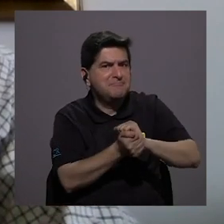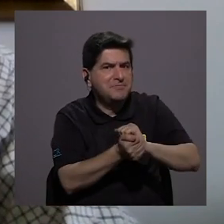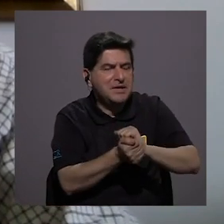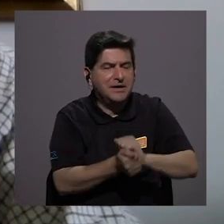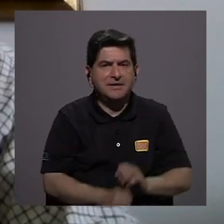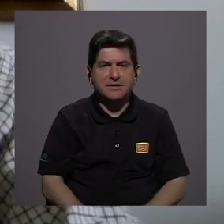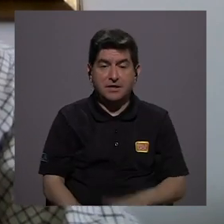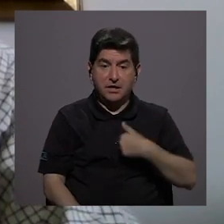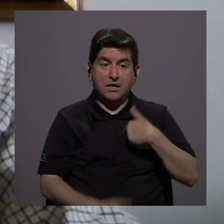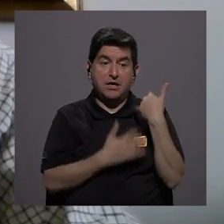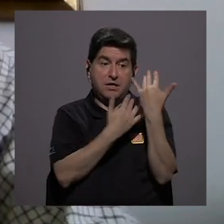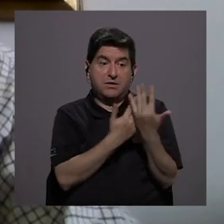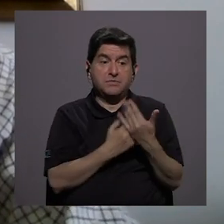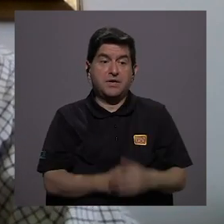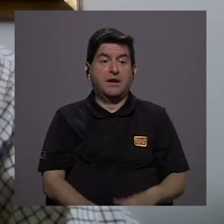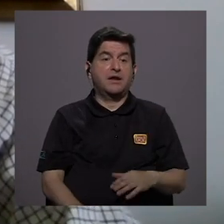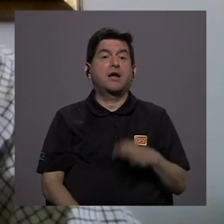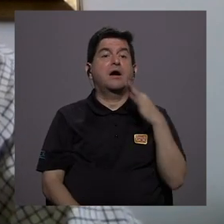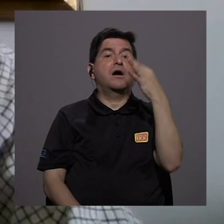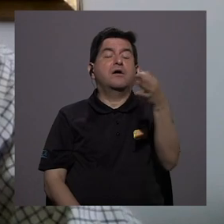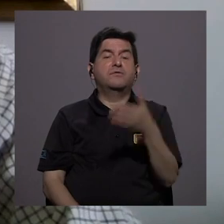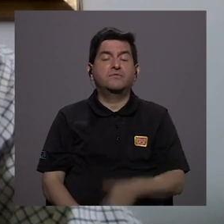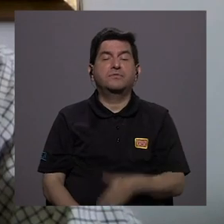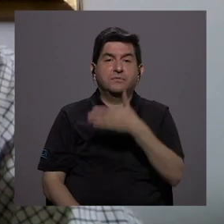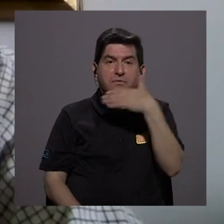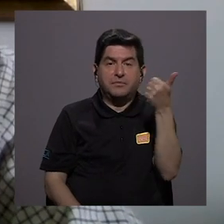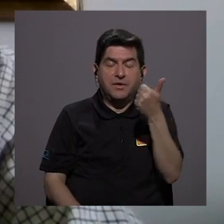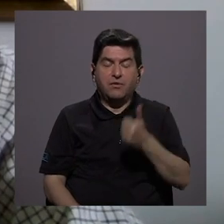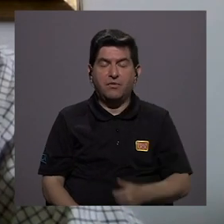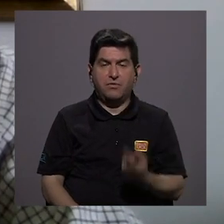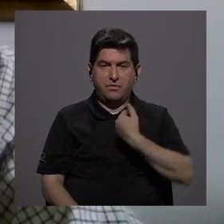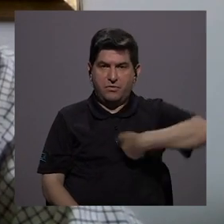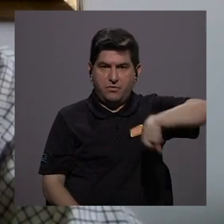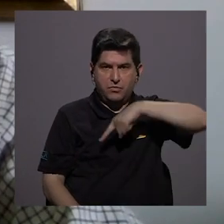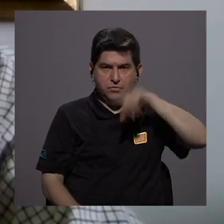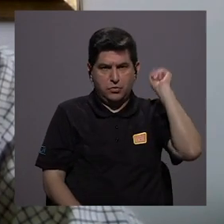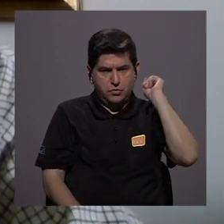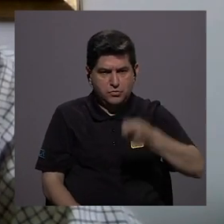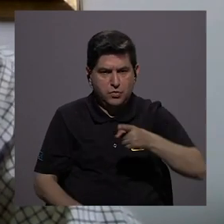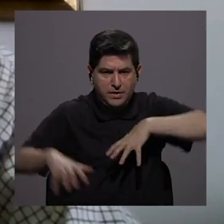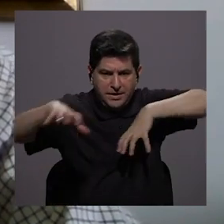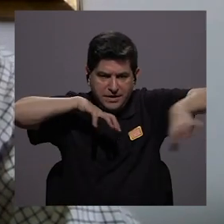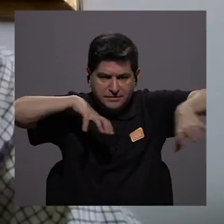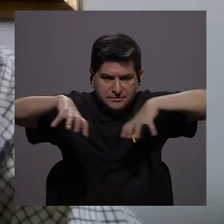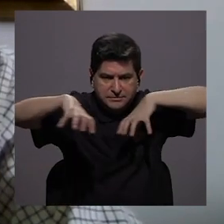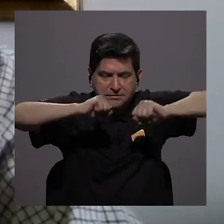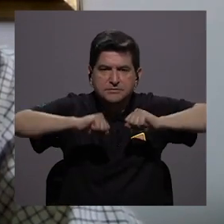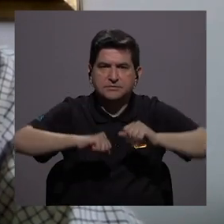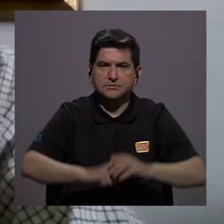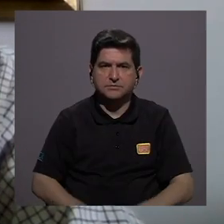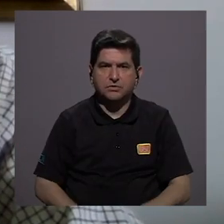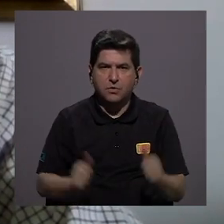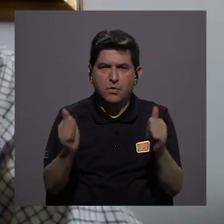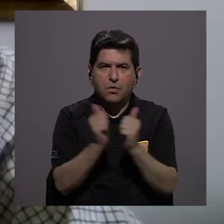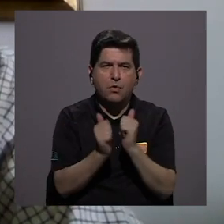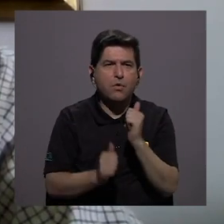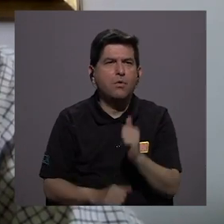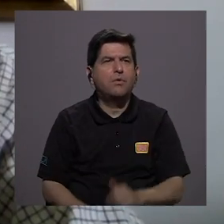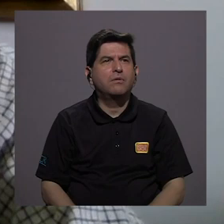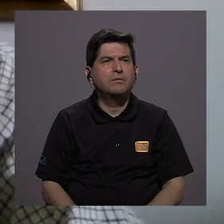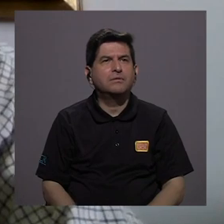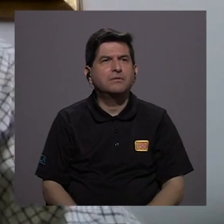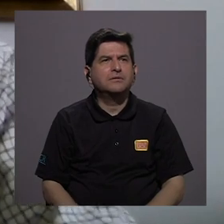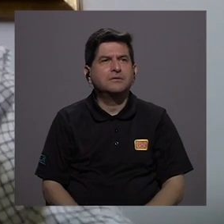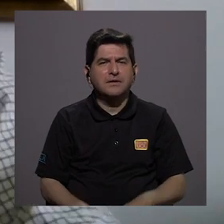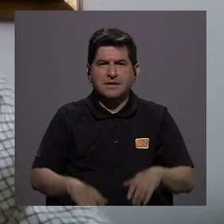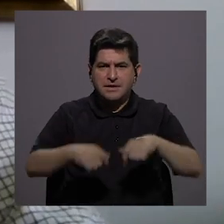cambiar, yo esperaría que para bien a futuro, en el sentido que nos obligue a tomar acciones con ciertas,